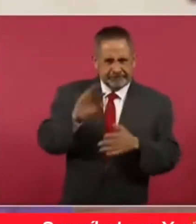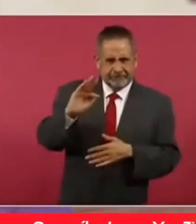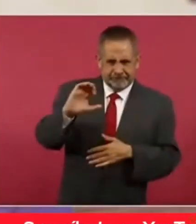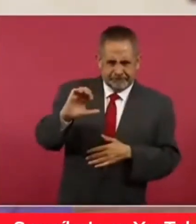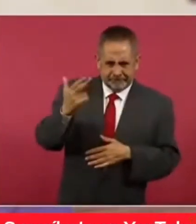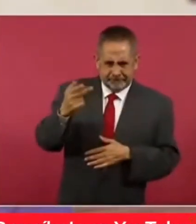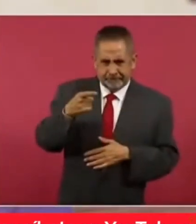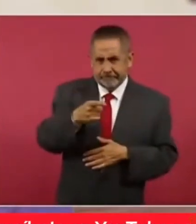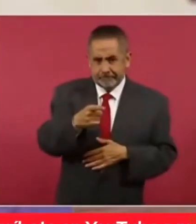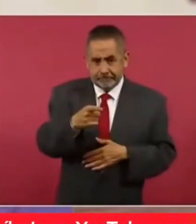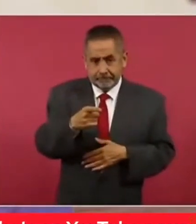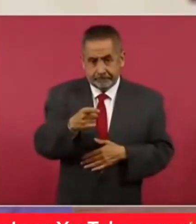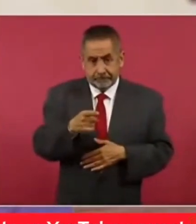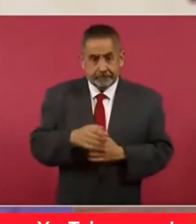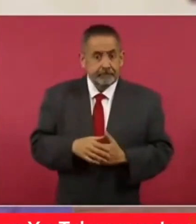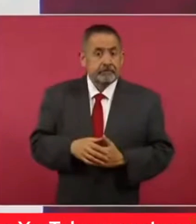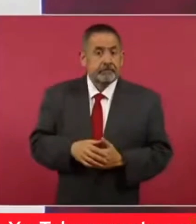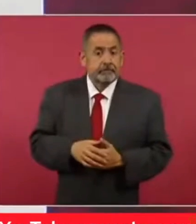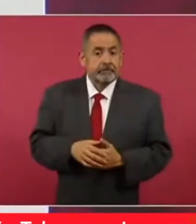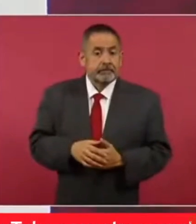dijo, pues